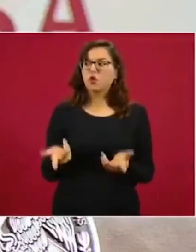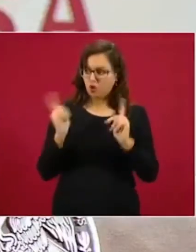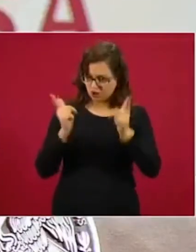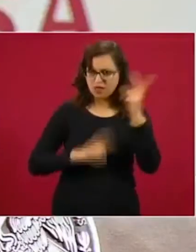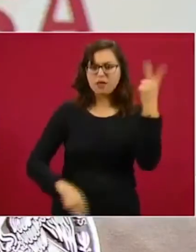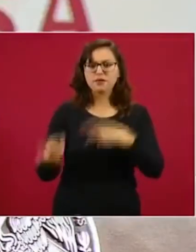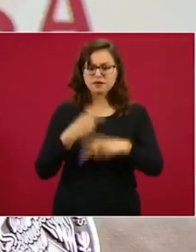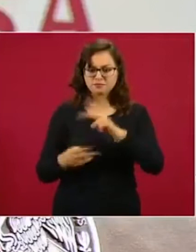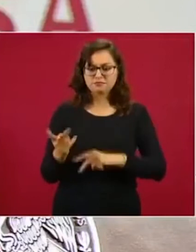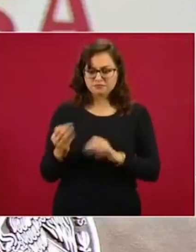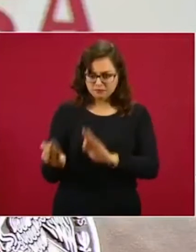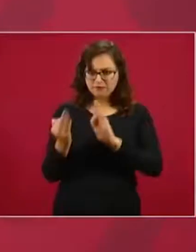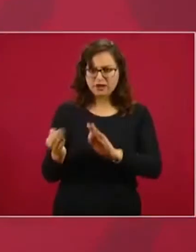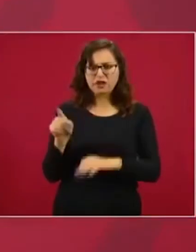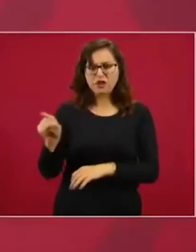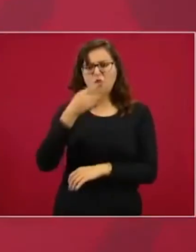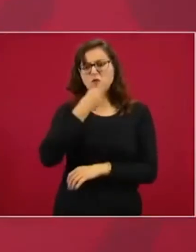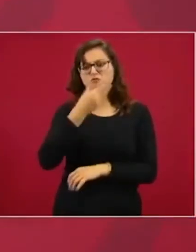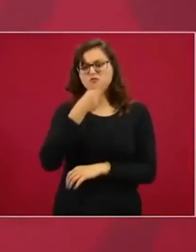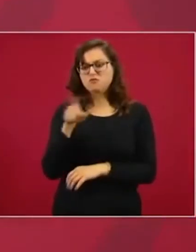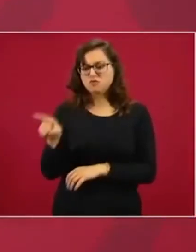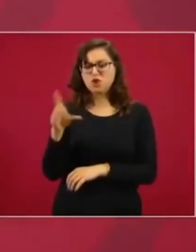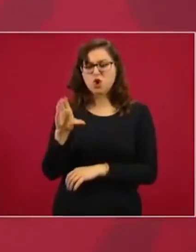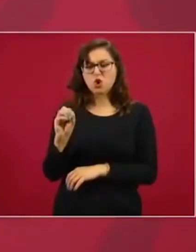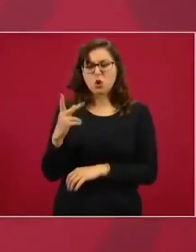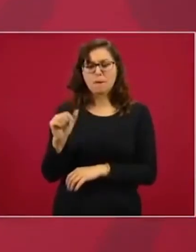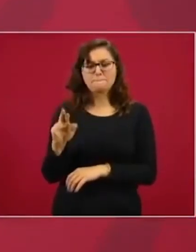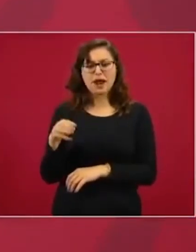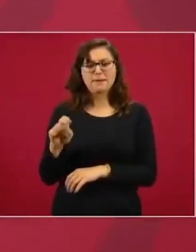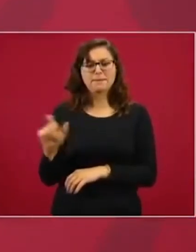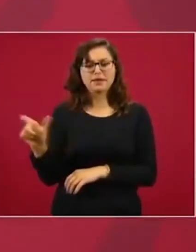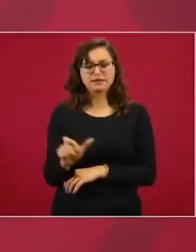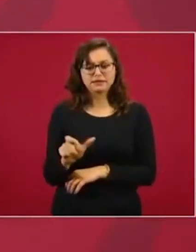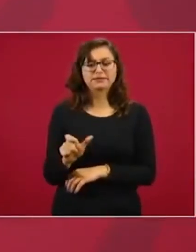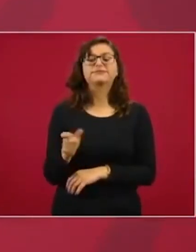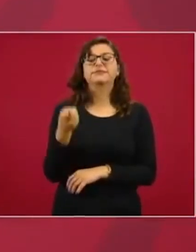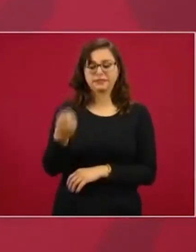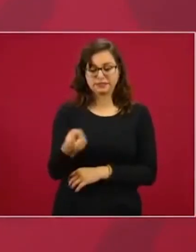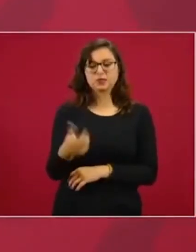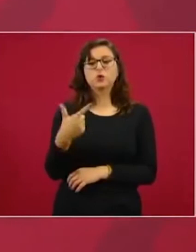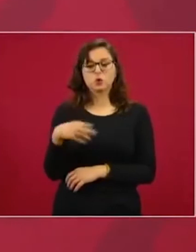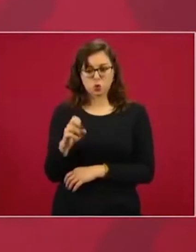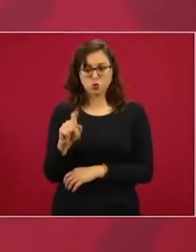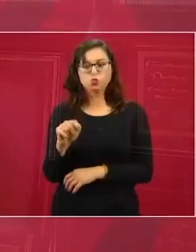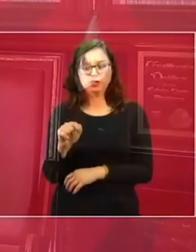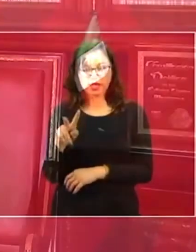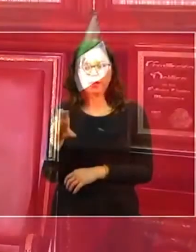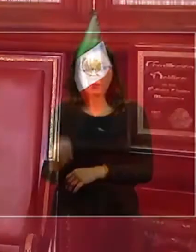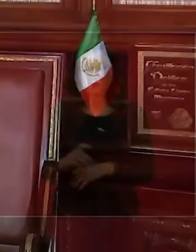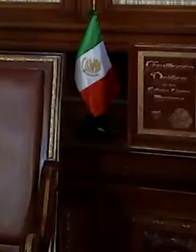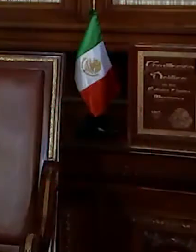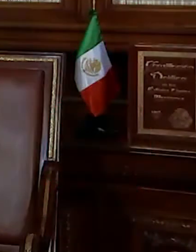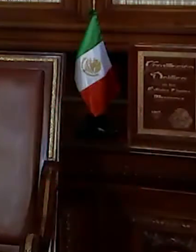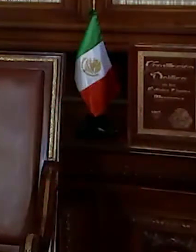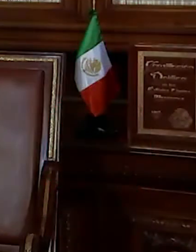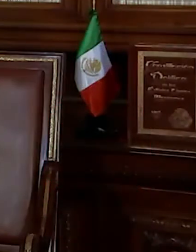llevan a cabo en la refinería Dos Bocas y la construcción del Tren Maya, proyectos que parecen innecesarios en esos momentos de crisis.